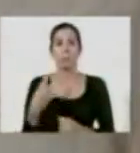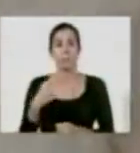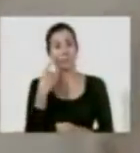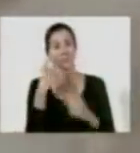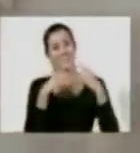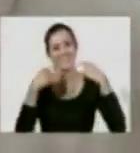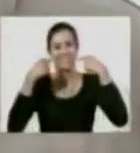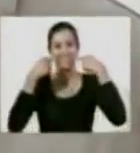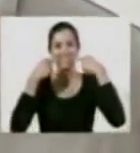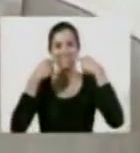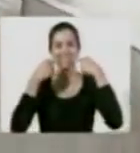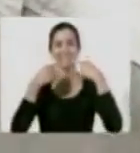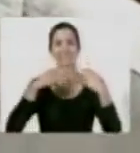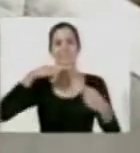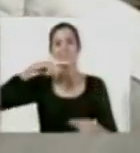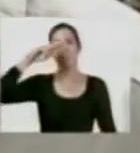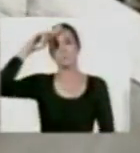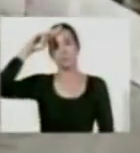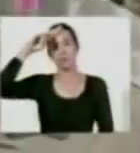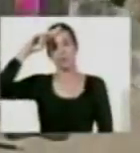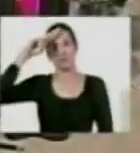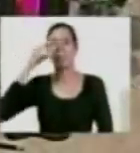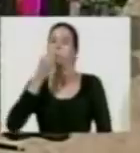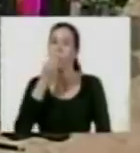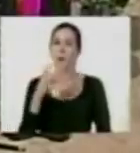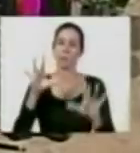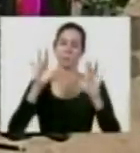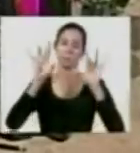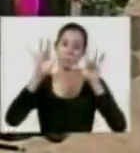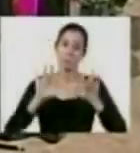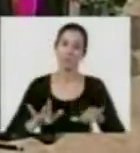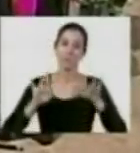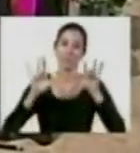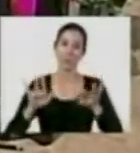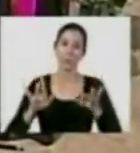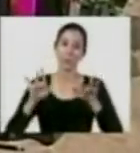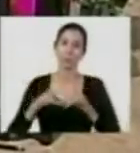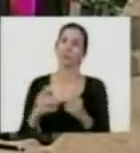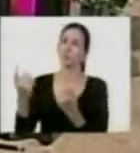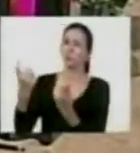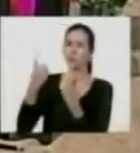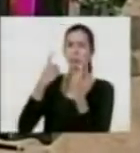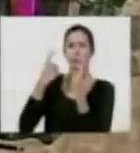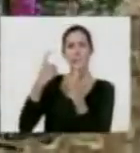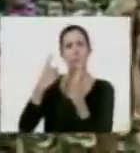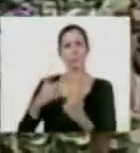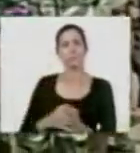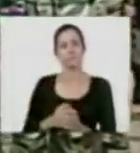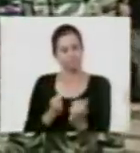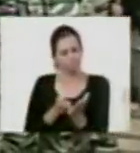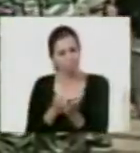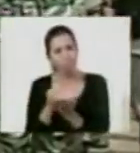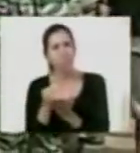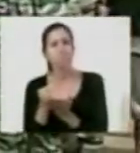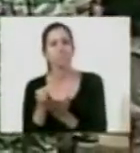amorosa del Padre misericordioso. Enséñanos tú a ser leales,